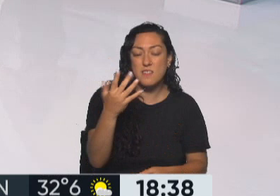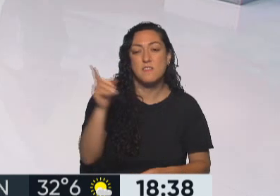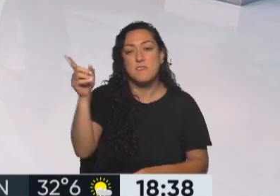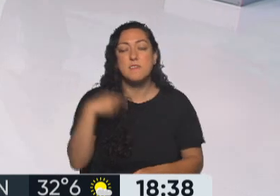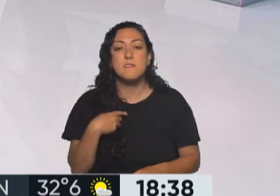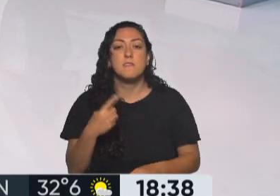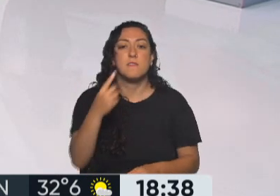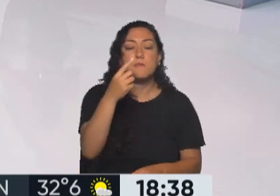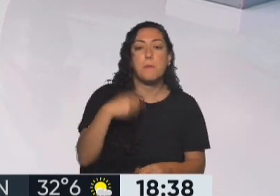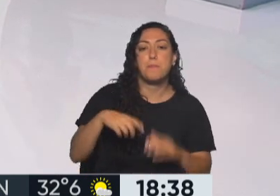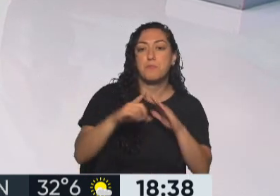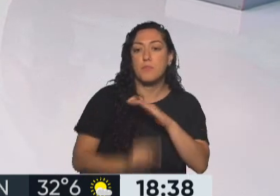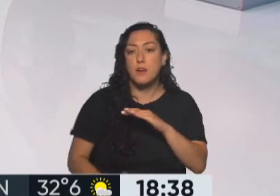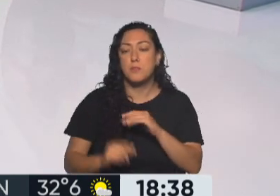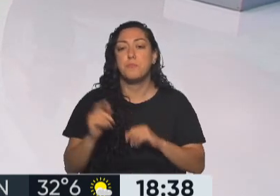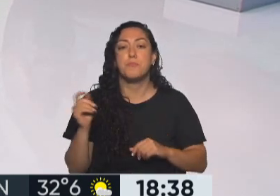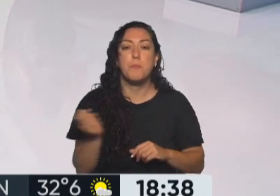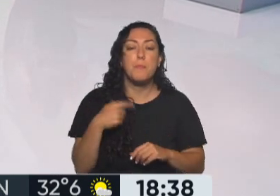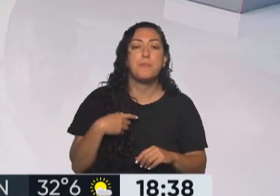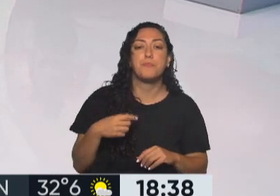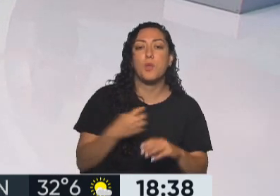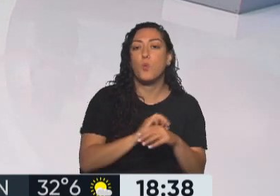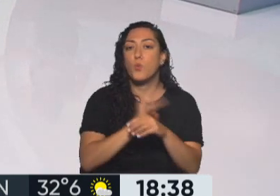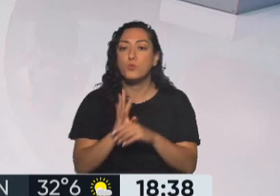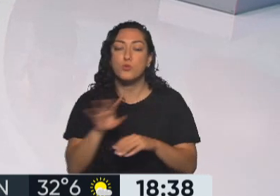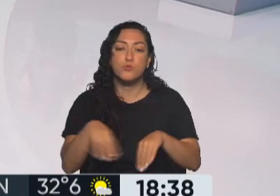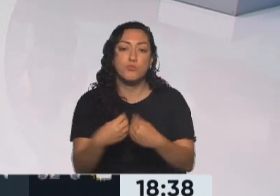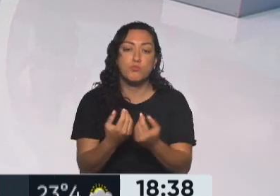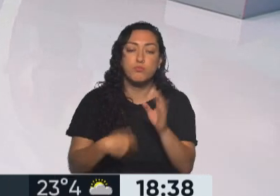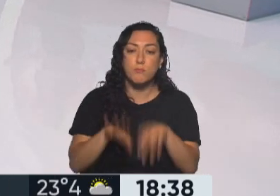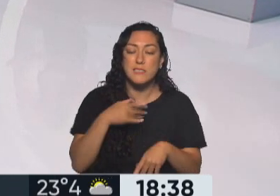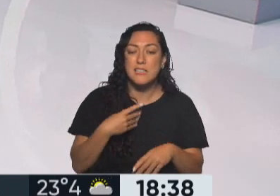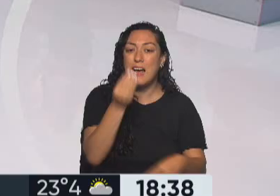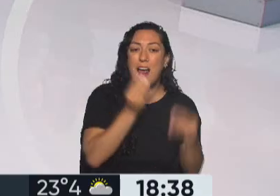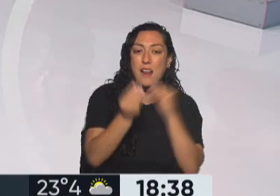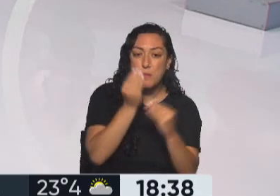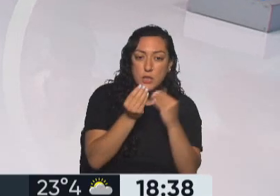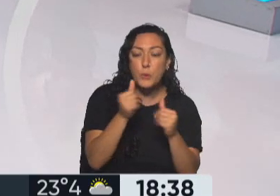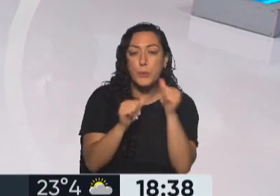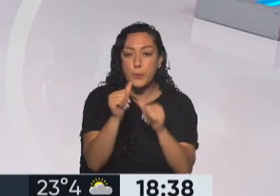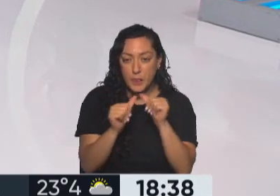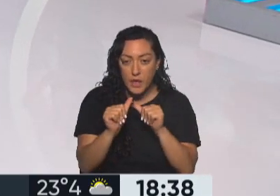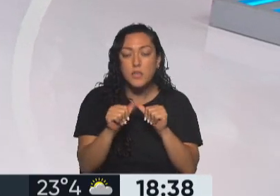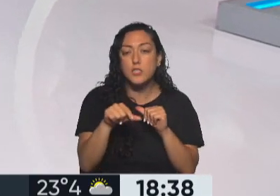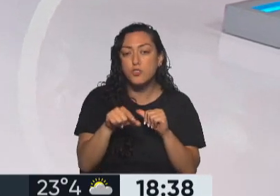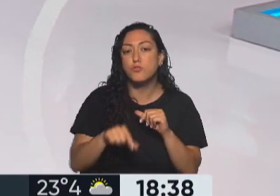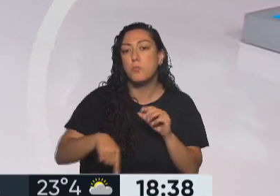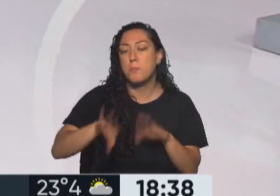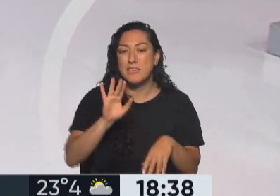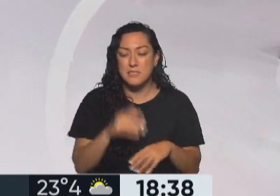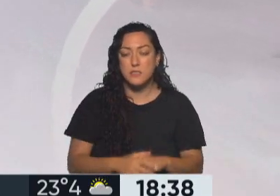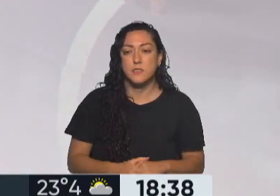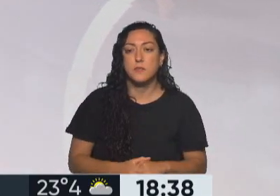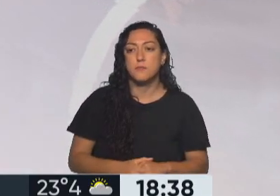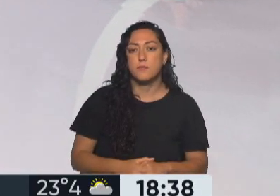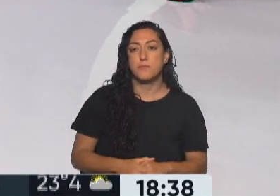noreste, Patagonia, Pampeana y Cuyo, lo que más presionó fue alimentos y bebidas no alcohólicas. Sí. Flor, ese es el dato que